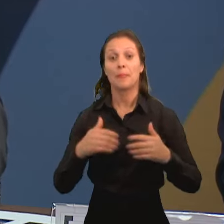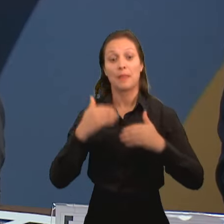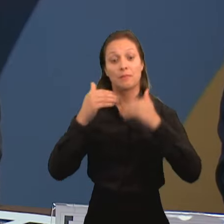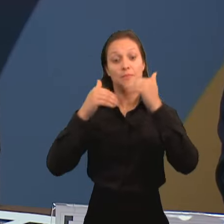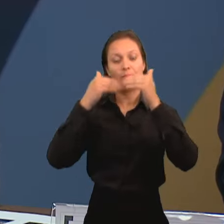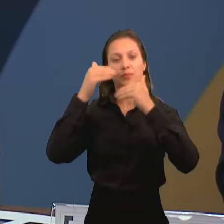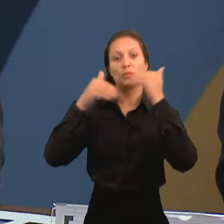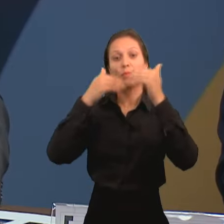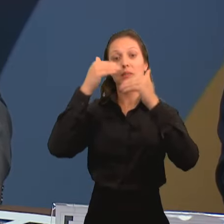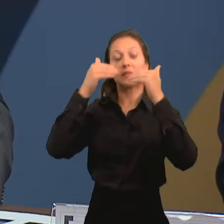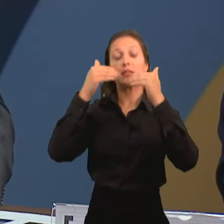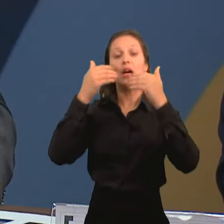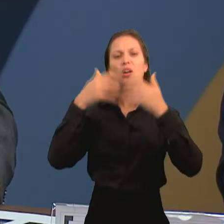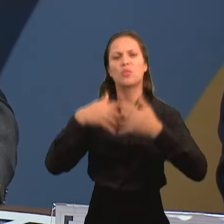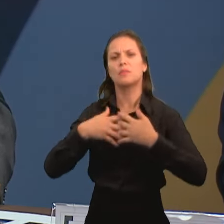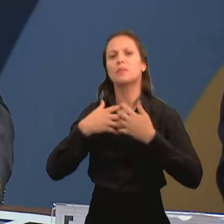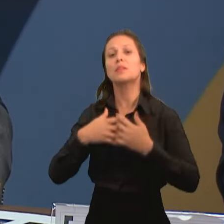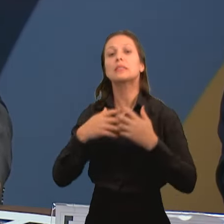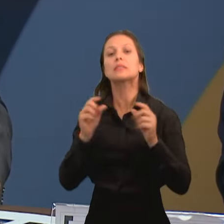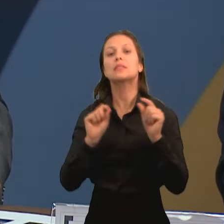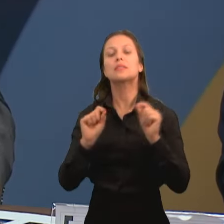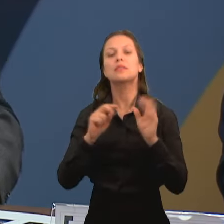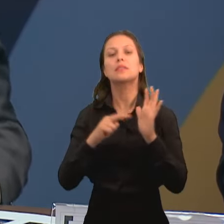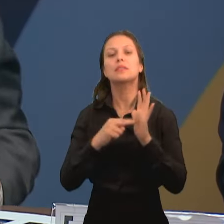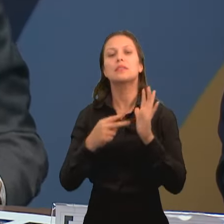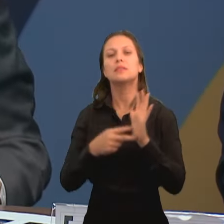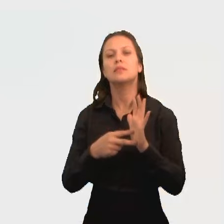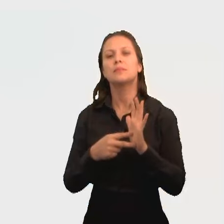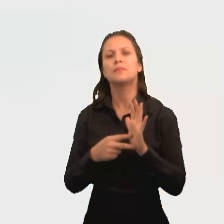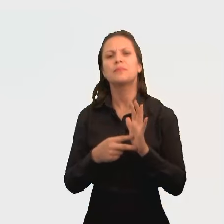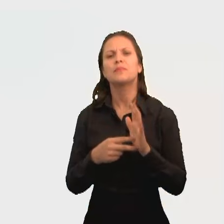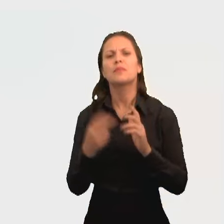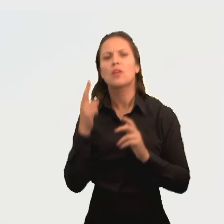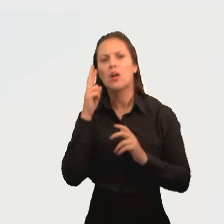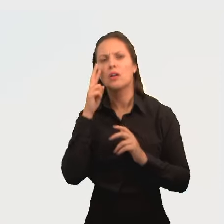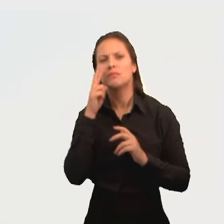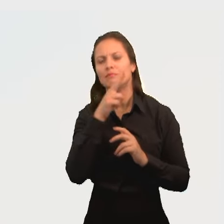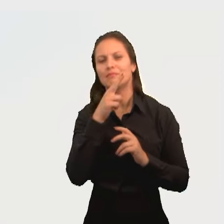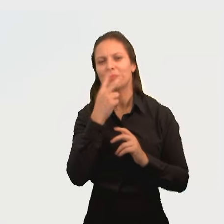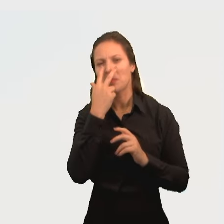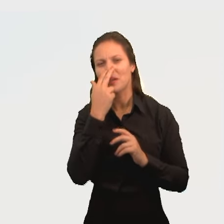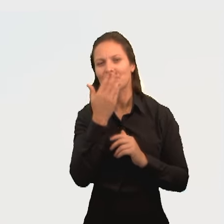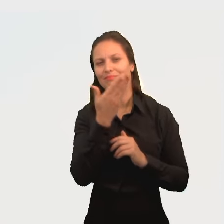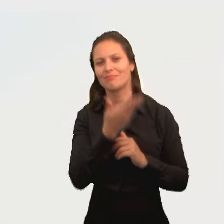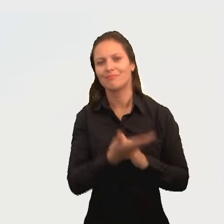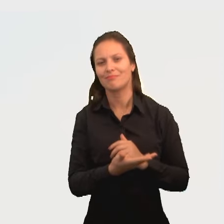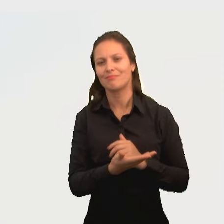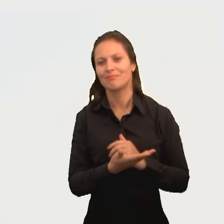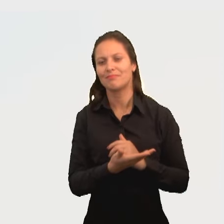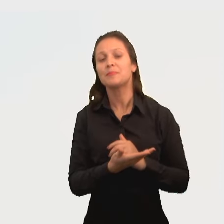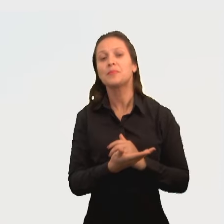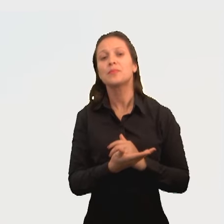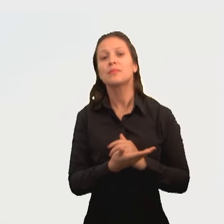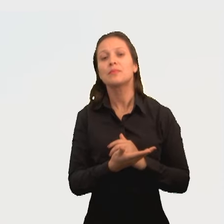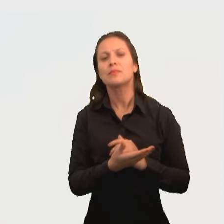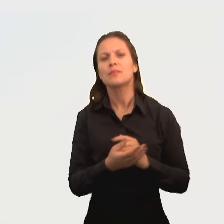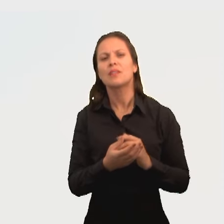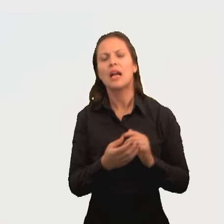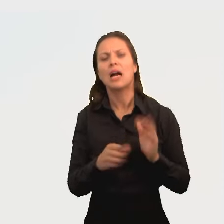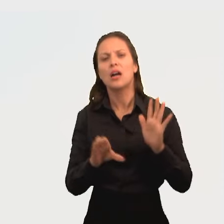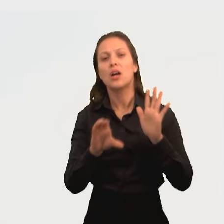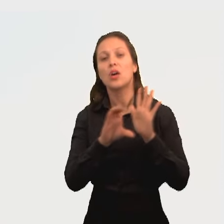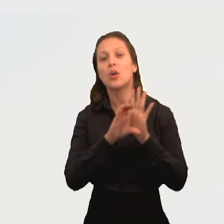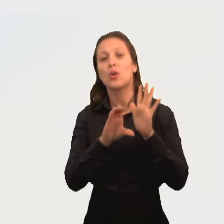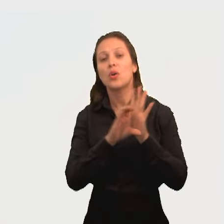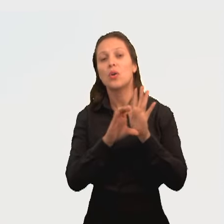Ese proceso que yo describí es un proceso complejo del modelo. Está representado en un slide. Este es